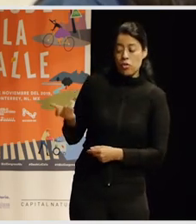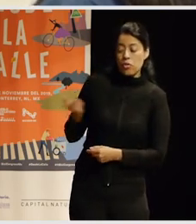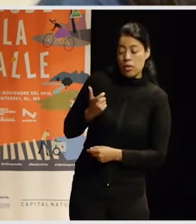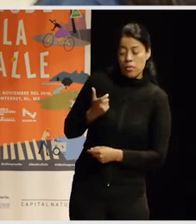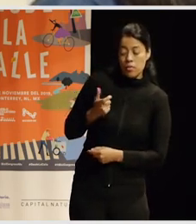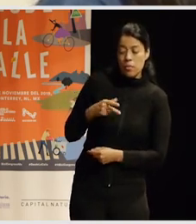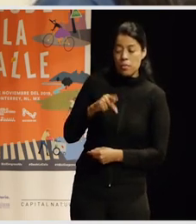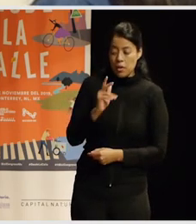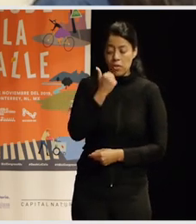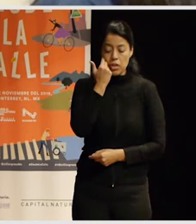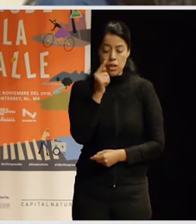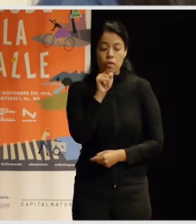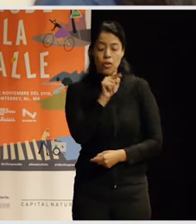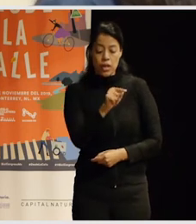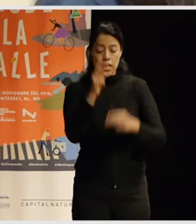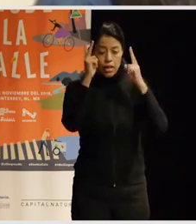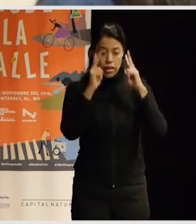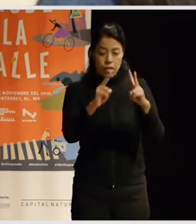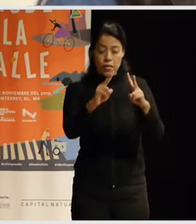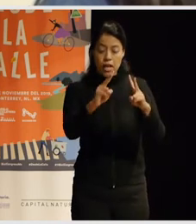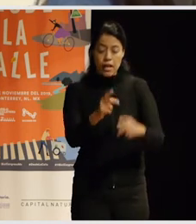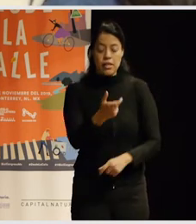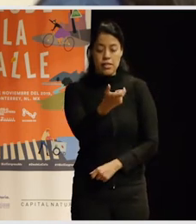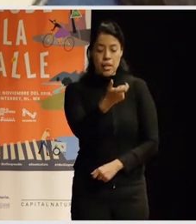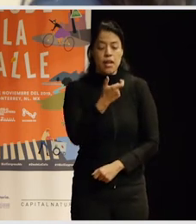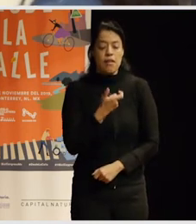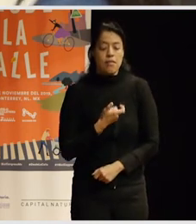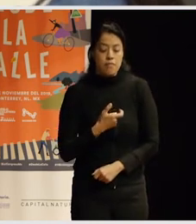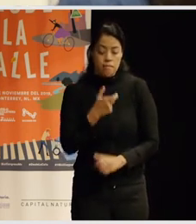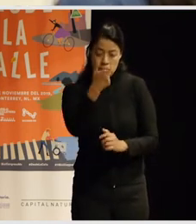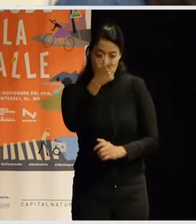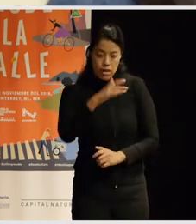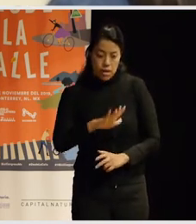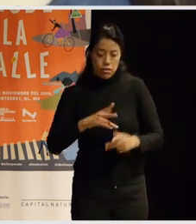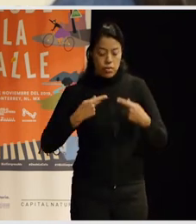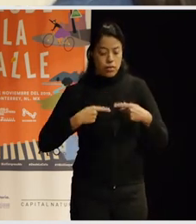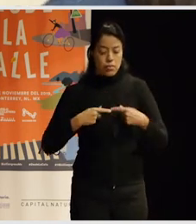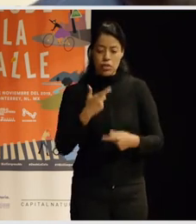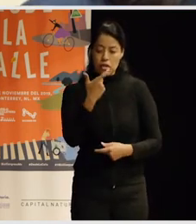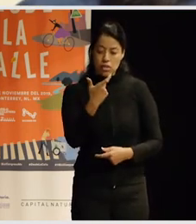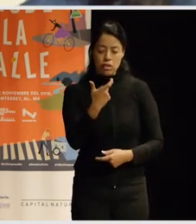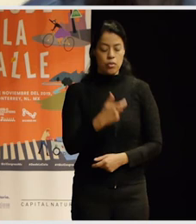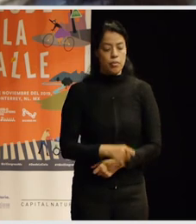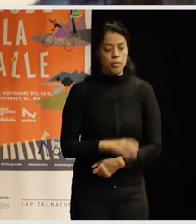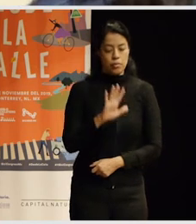contraprestación pero quiero que el viaje sea barato para la gente o sea 5 pesos y eso por lo que lo que se logró